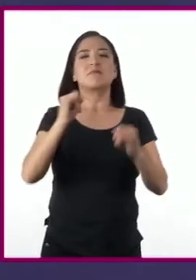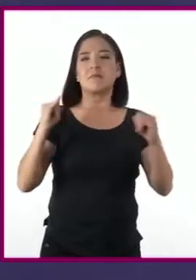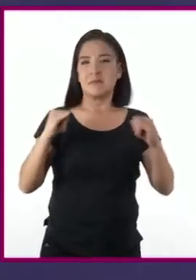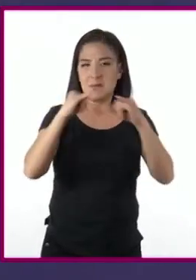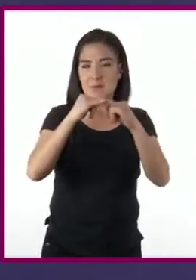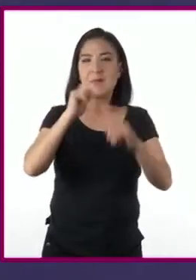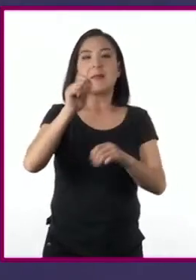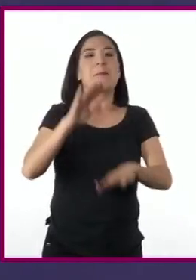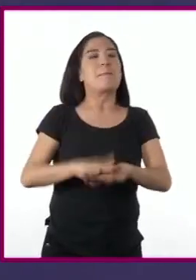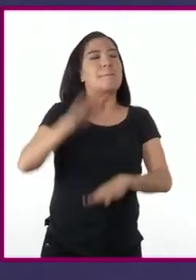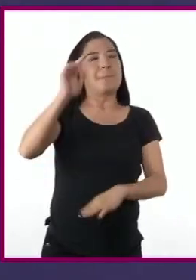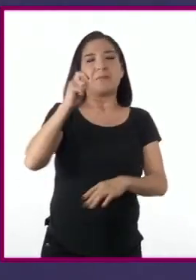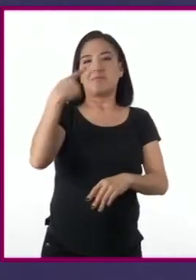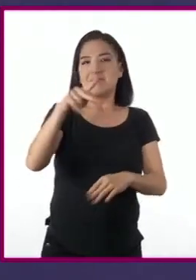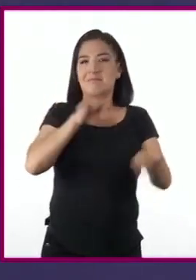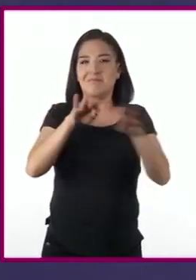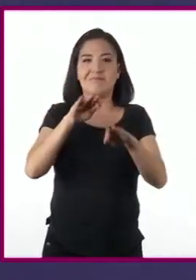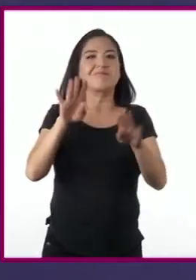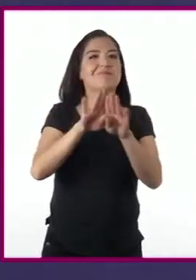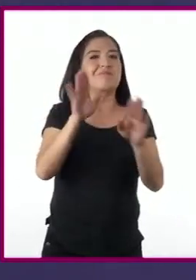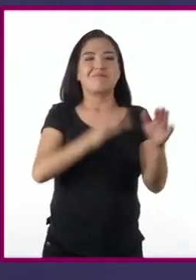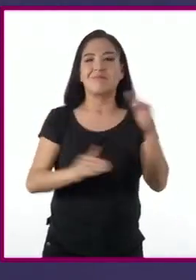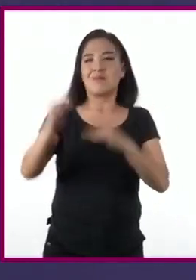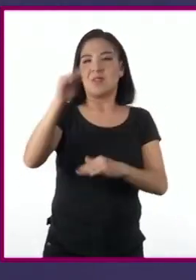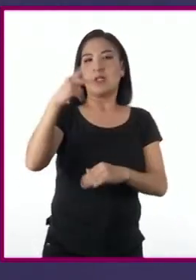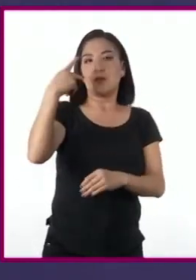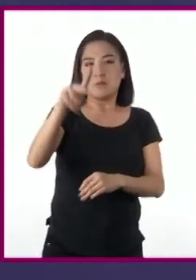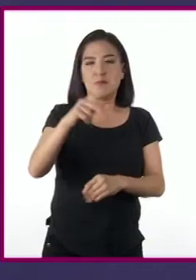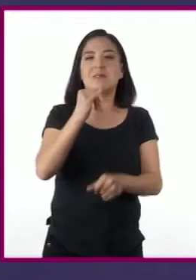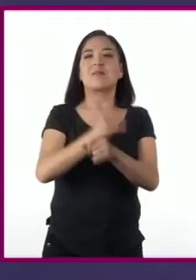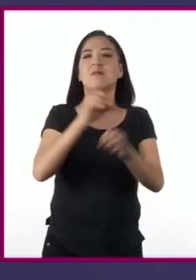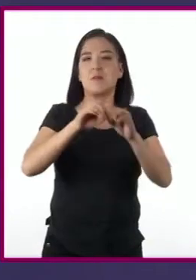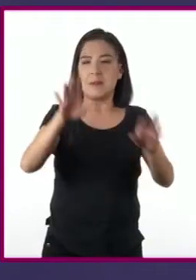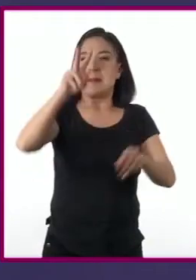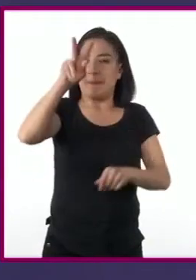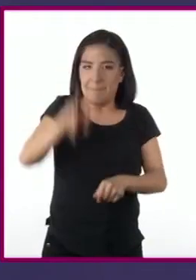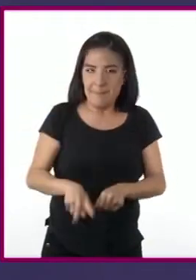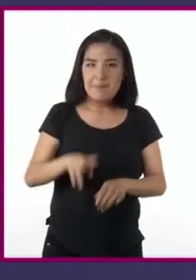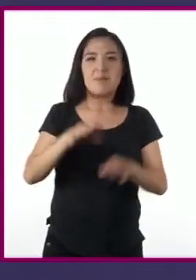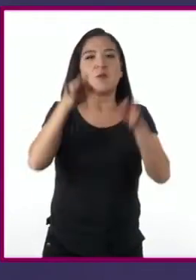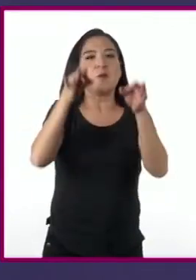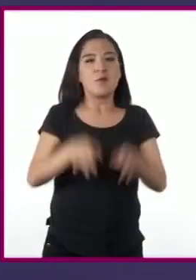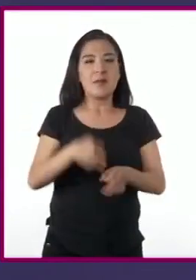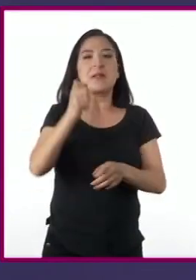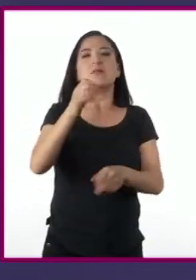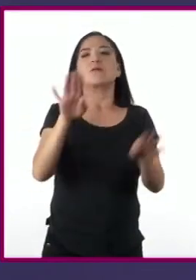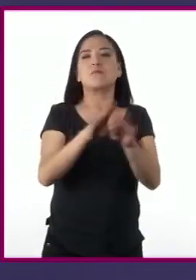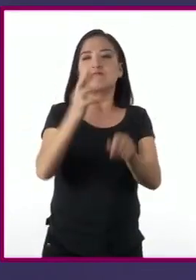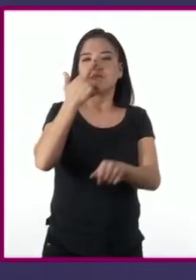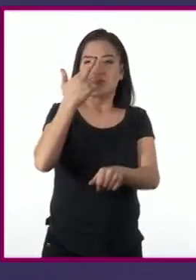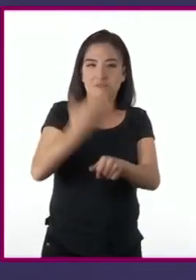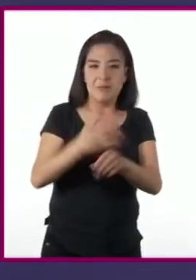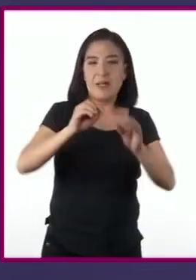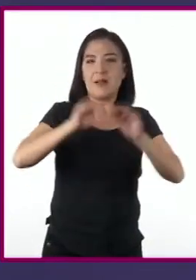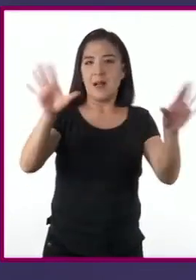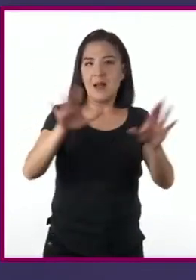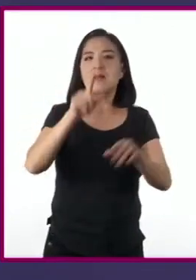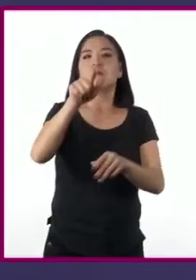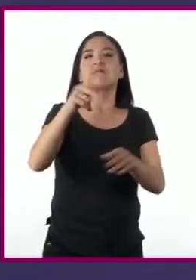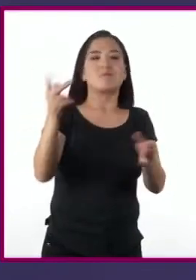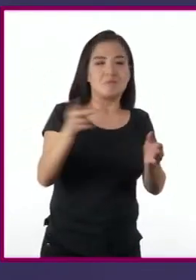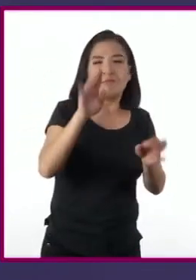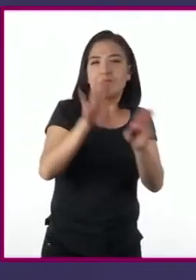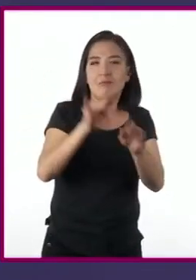prestigio avale dicha información, ya que esto dará una responsabilidad clara sobre la información